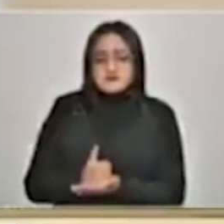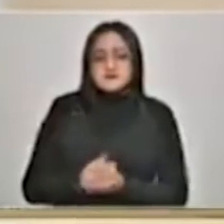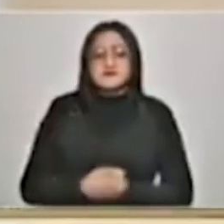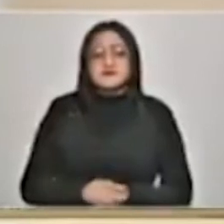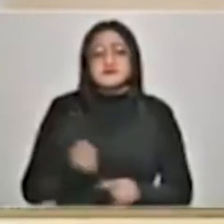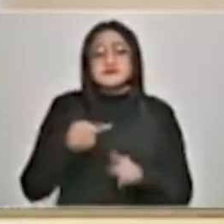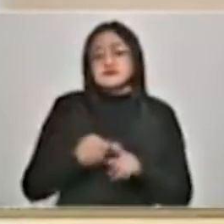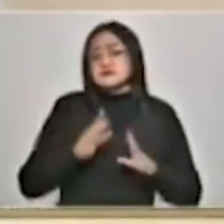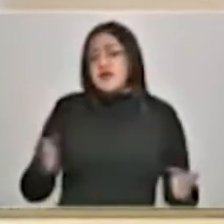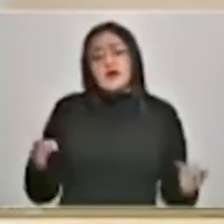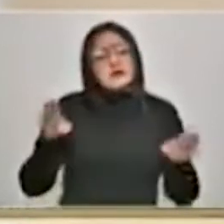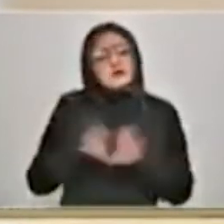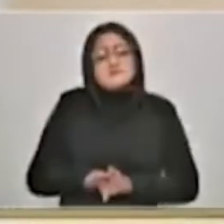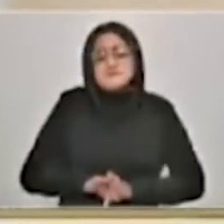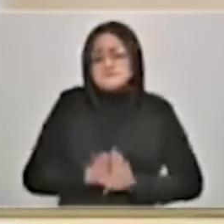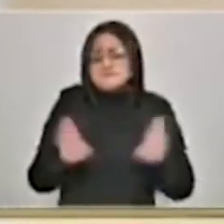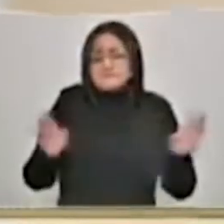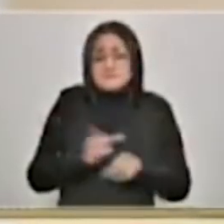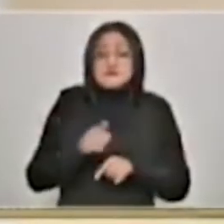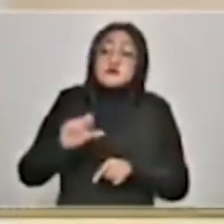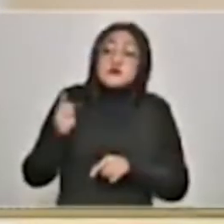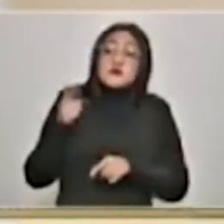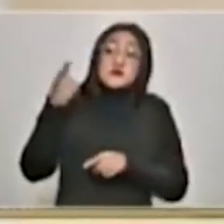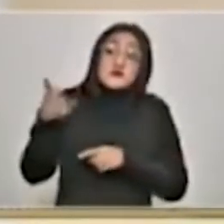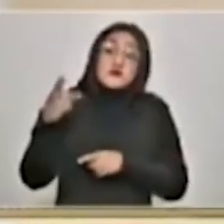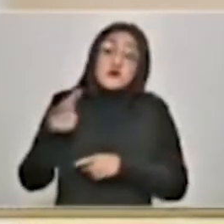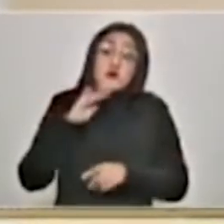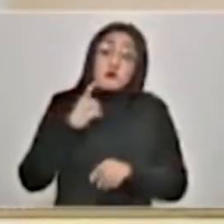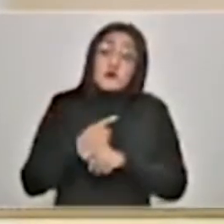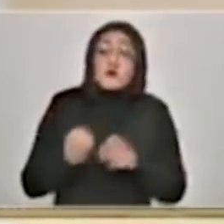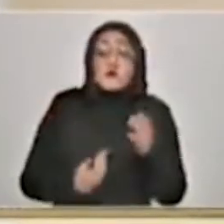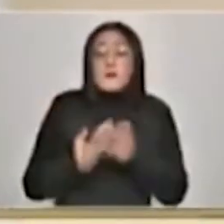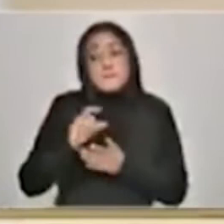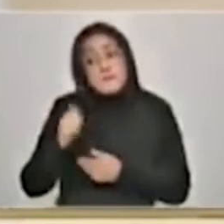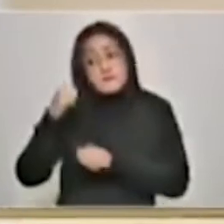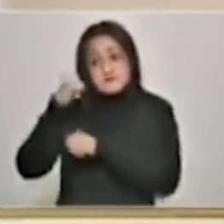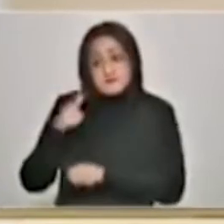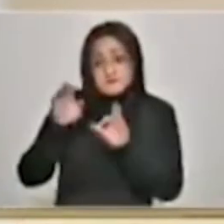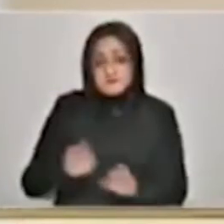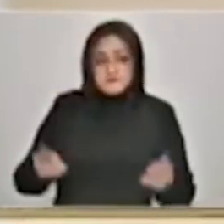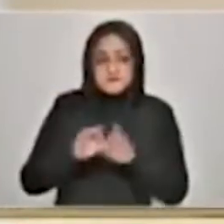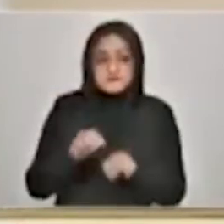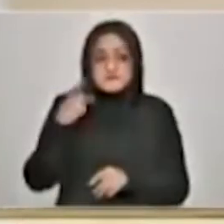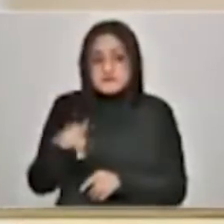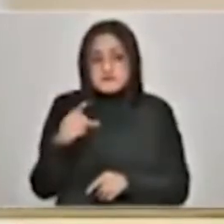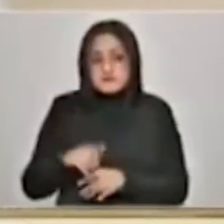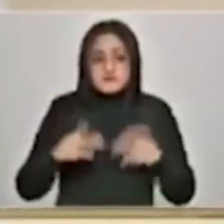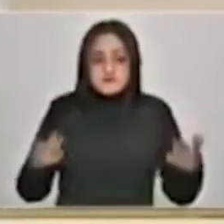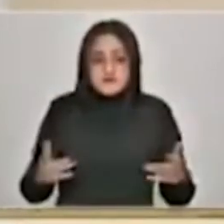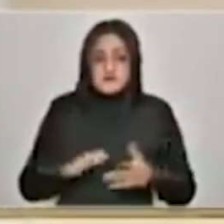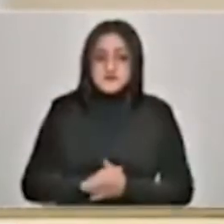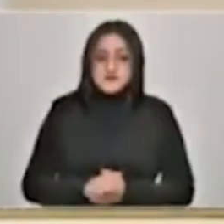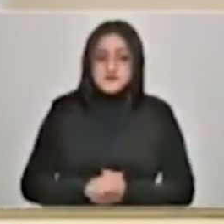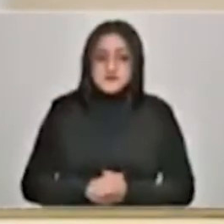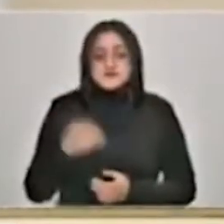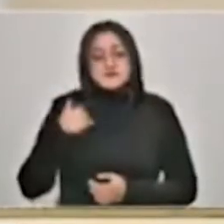y ya se cerró. Y ahora se abre otra oportunidad en un cargo muy importante para Rodrigo